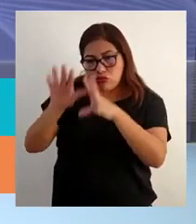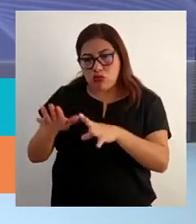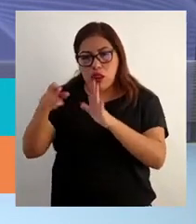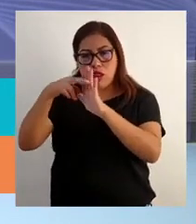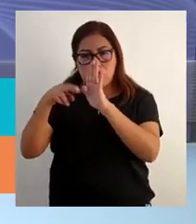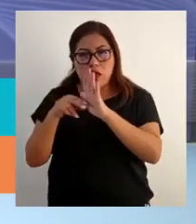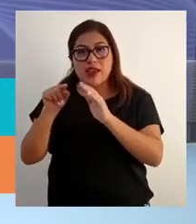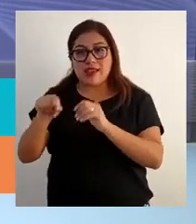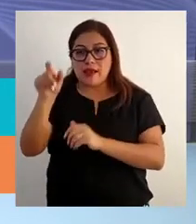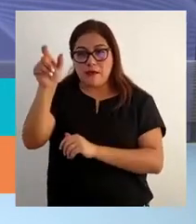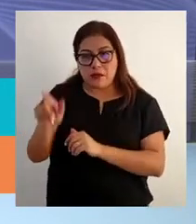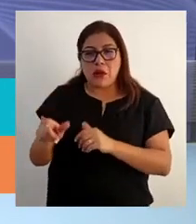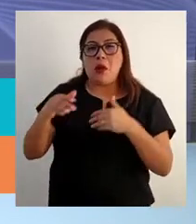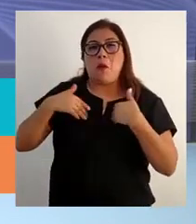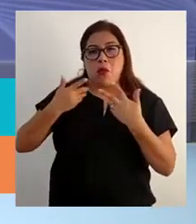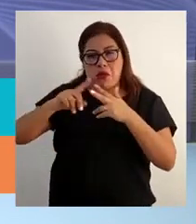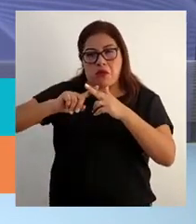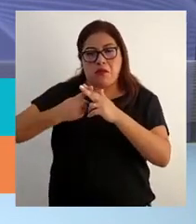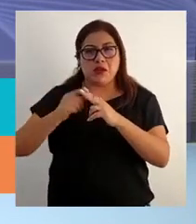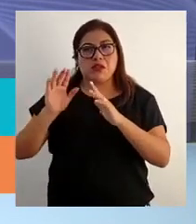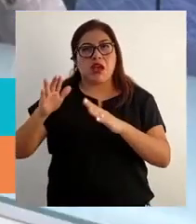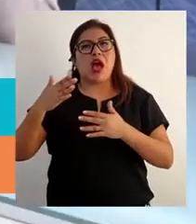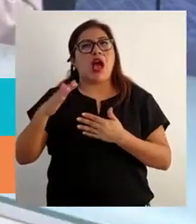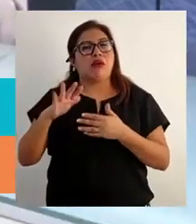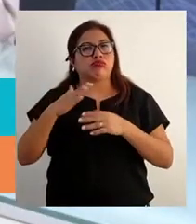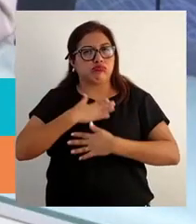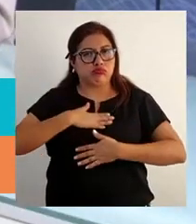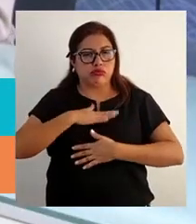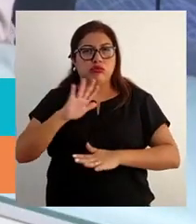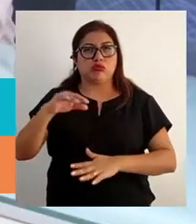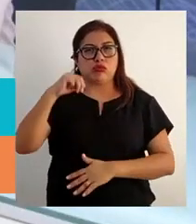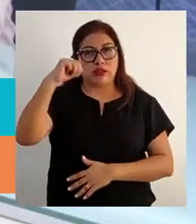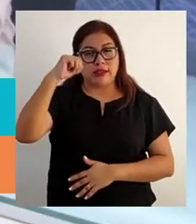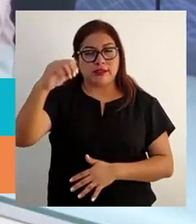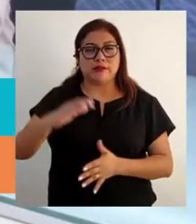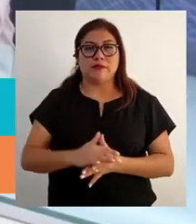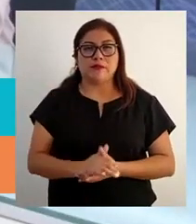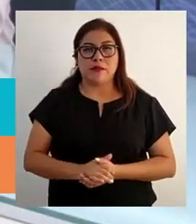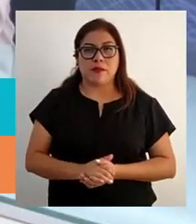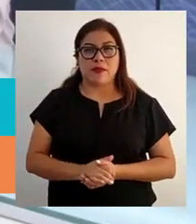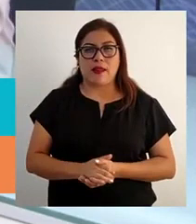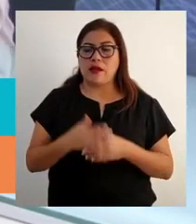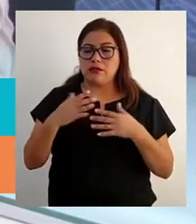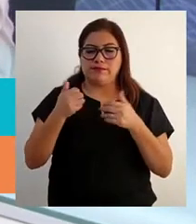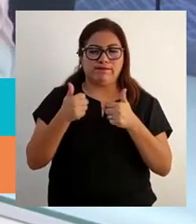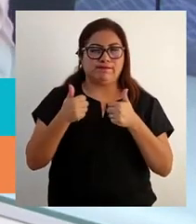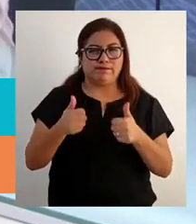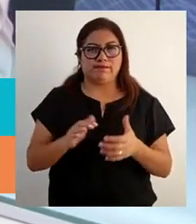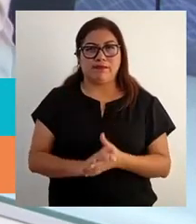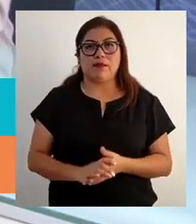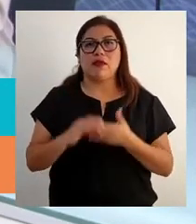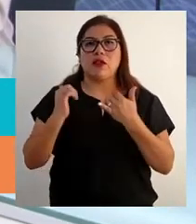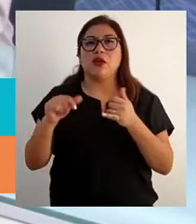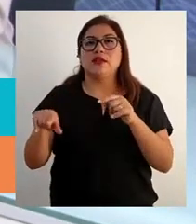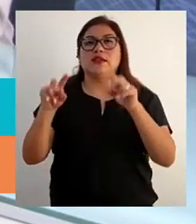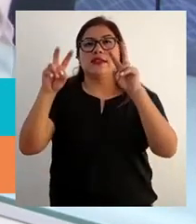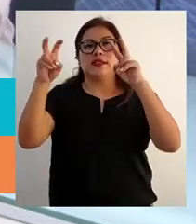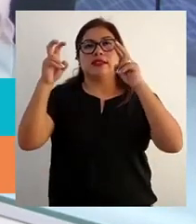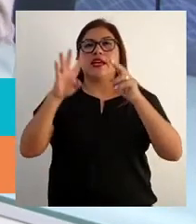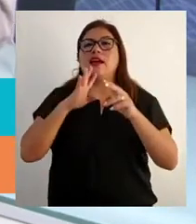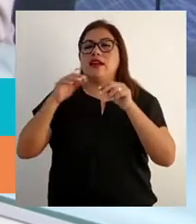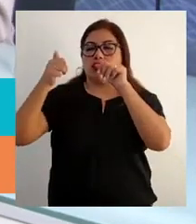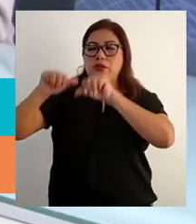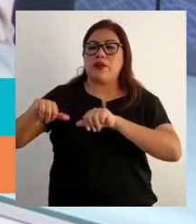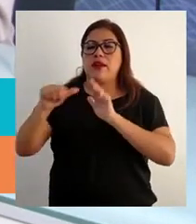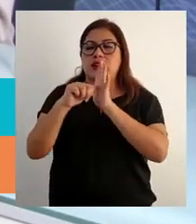puede ejercer plenamente sus derechos. Qué bueno, doctora. Una consulta. En el tema que habla la Convención, en el artículo